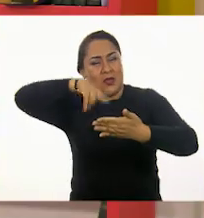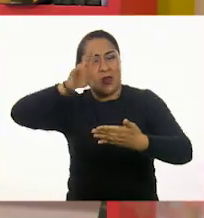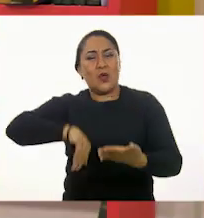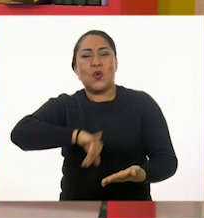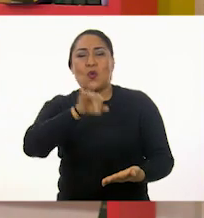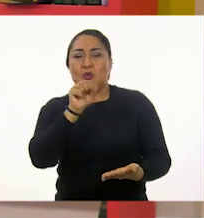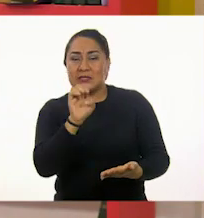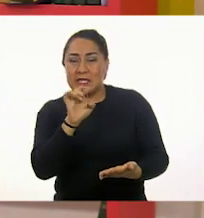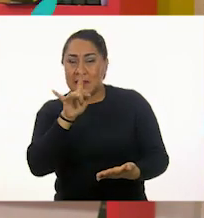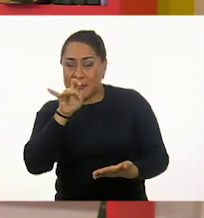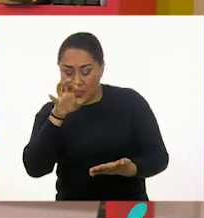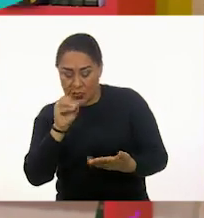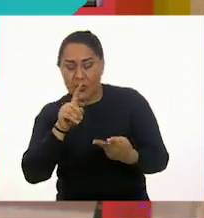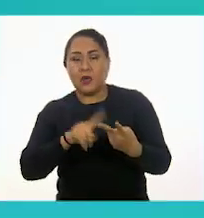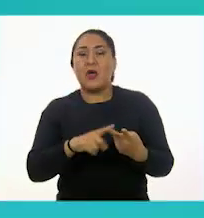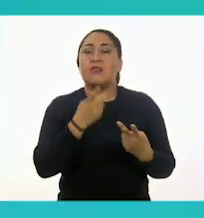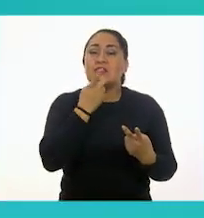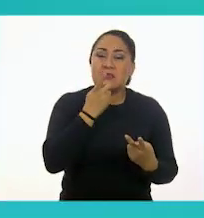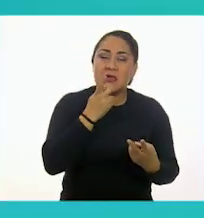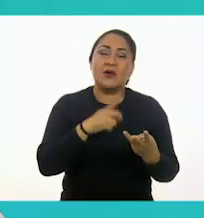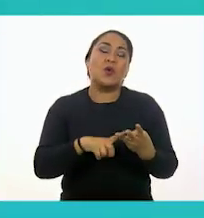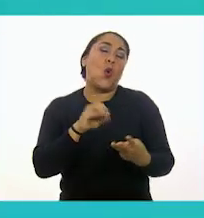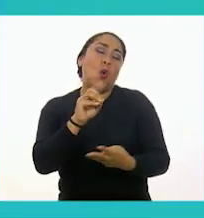Diego Rivera o David Alfaro Siqueiros.